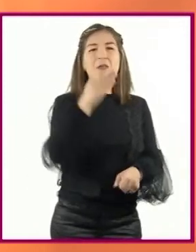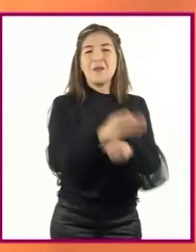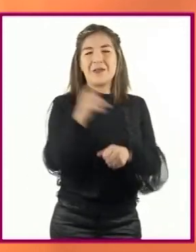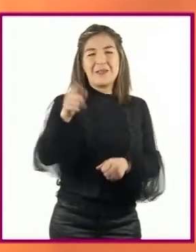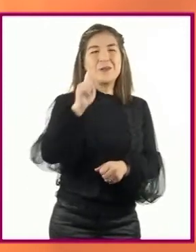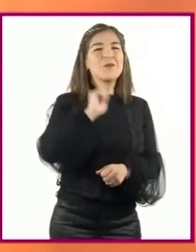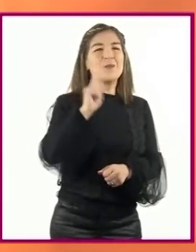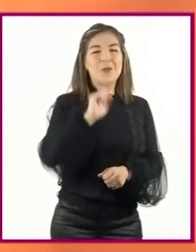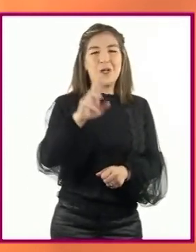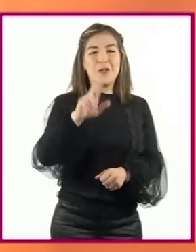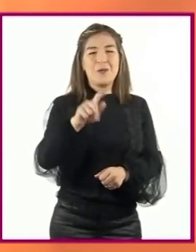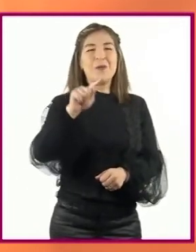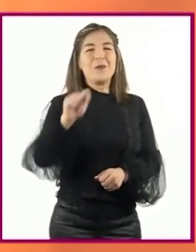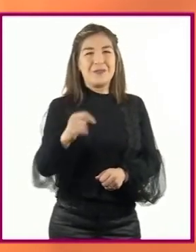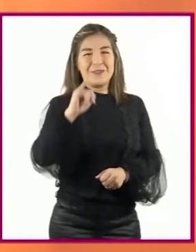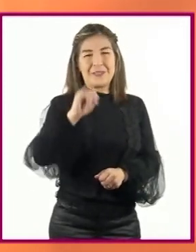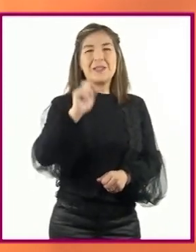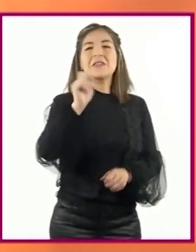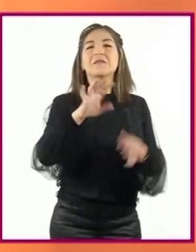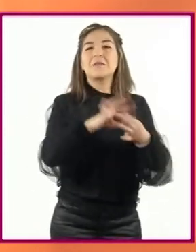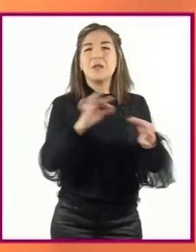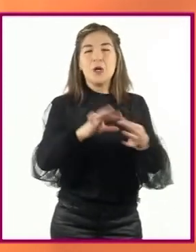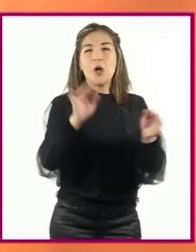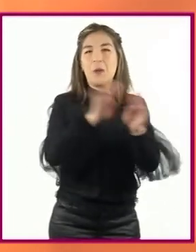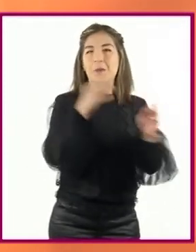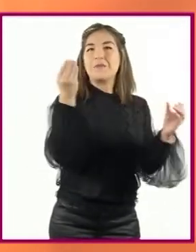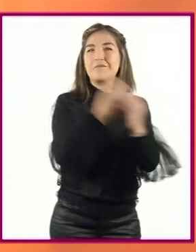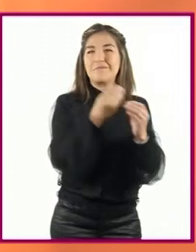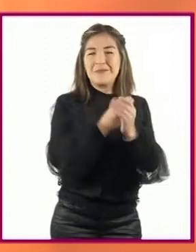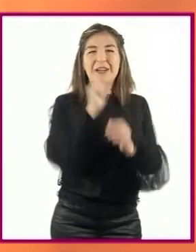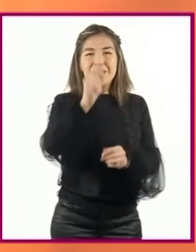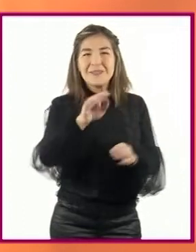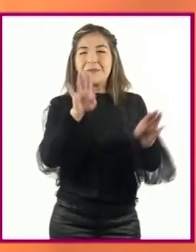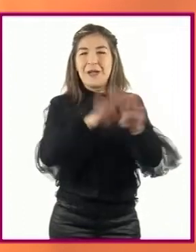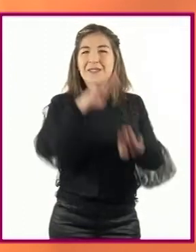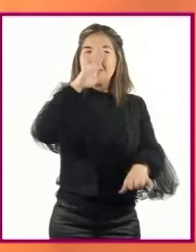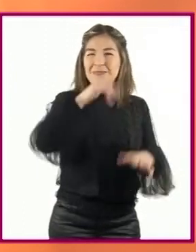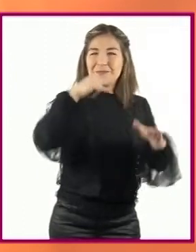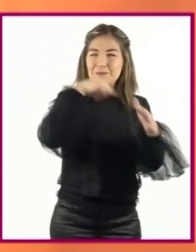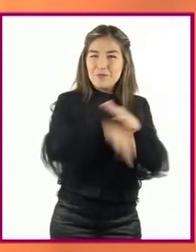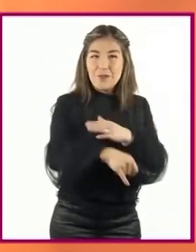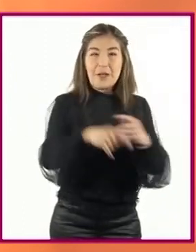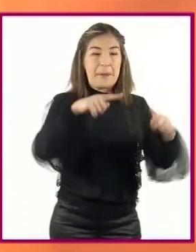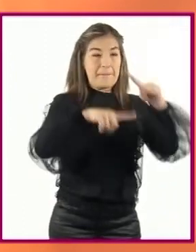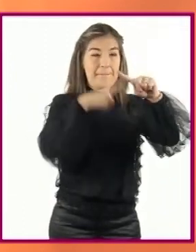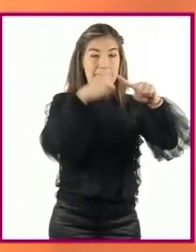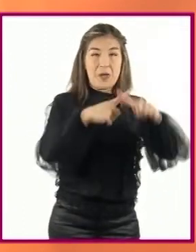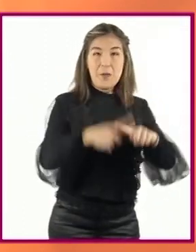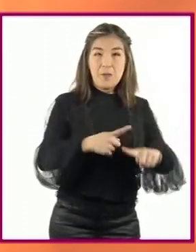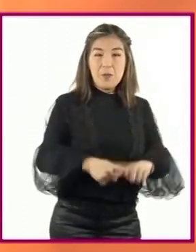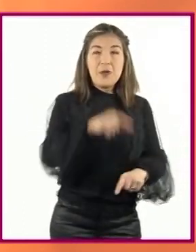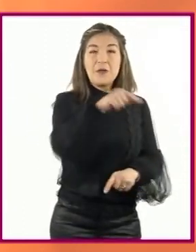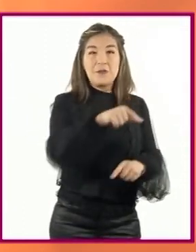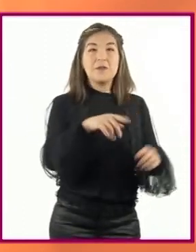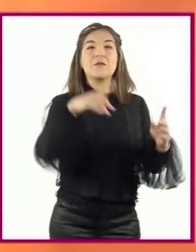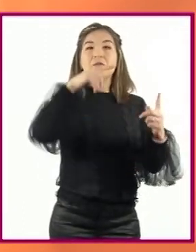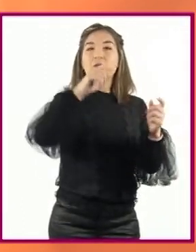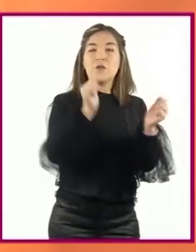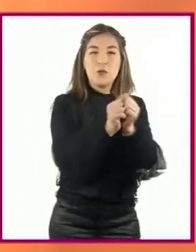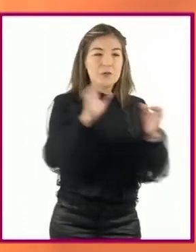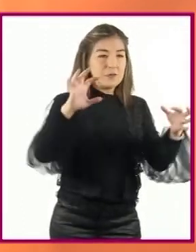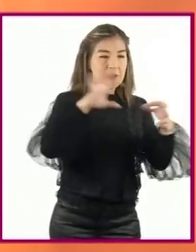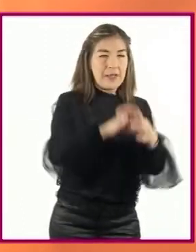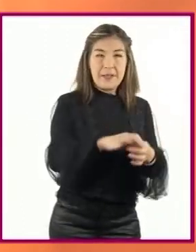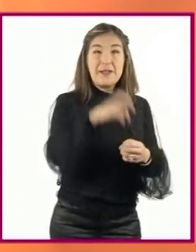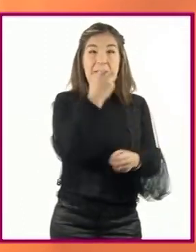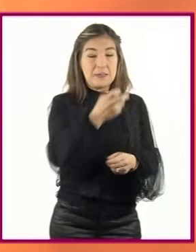Ruthie? Ella fue más allá de lo que se vio en la sesión, pues sabemos que la relación multiplicativa identificada antes no solo